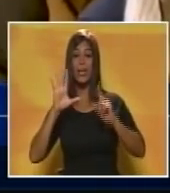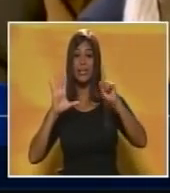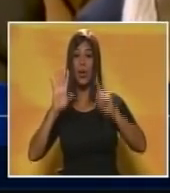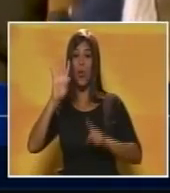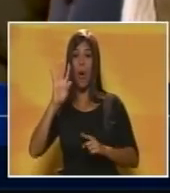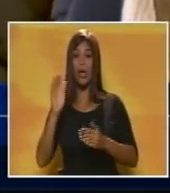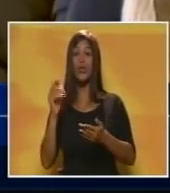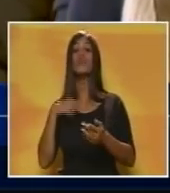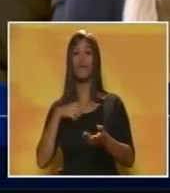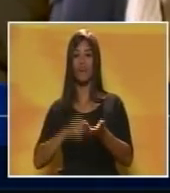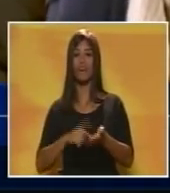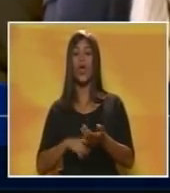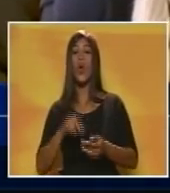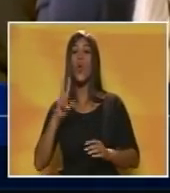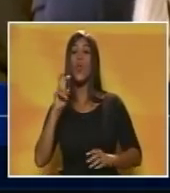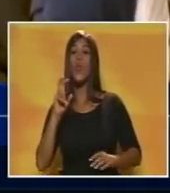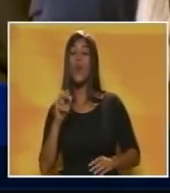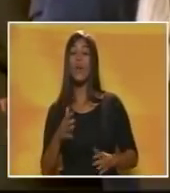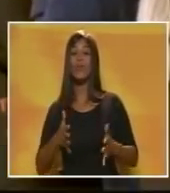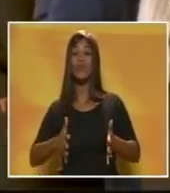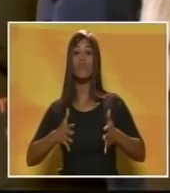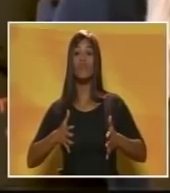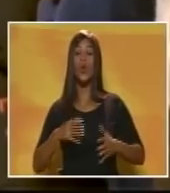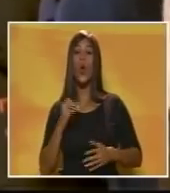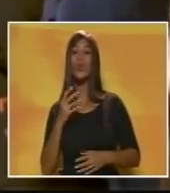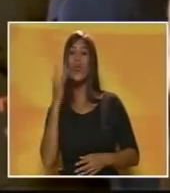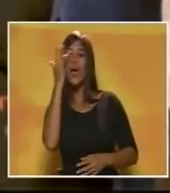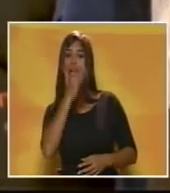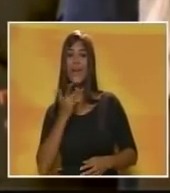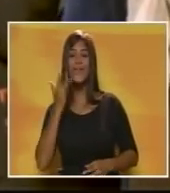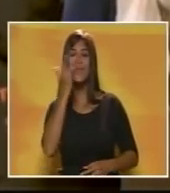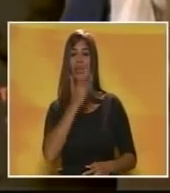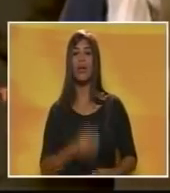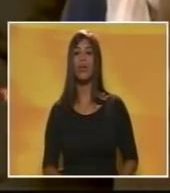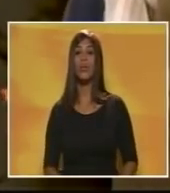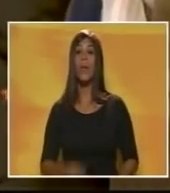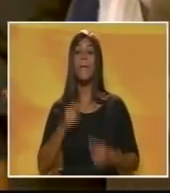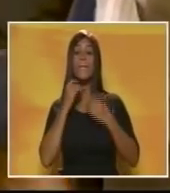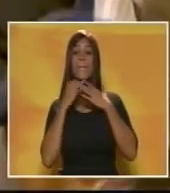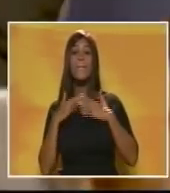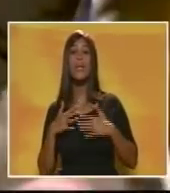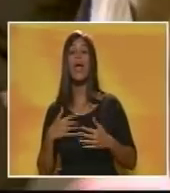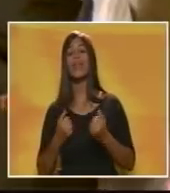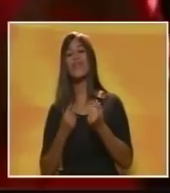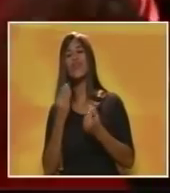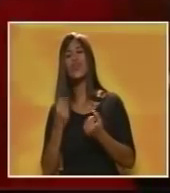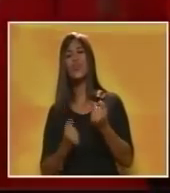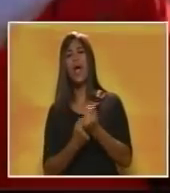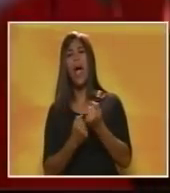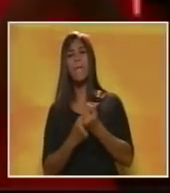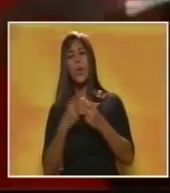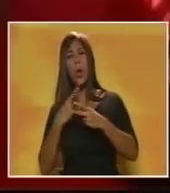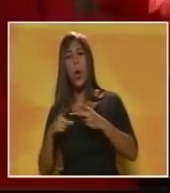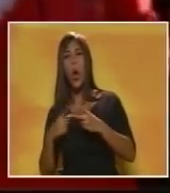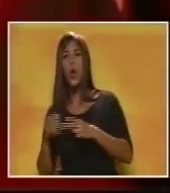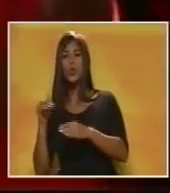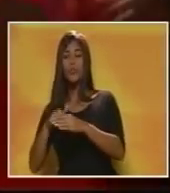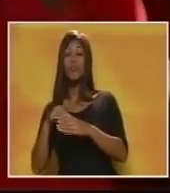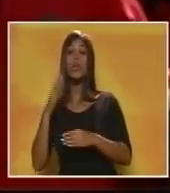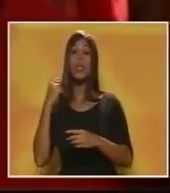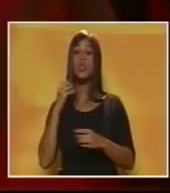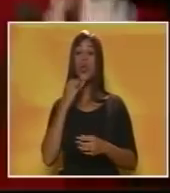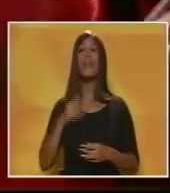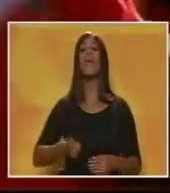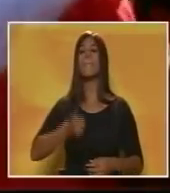26,64% escrutado a un nuevo triunfo del Congreso Nacional Africano, que aunque perdería bastante apoyo respecto a otros comicios, conservaría